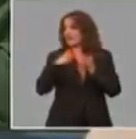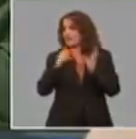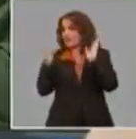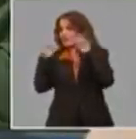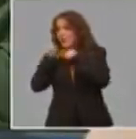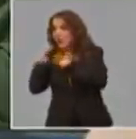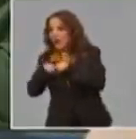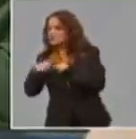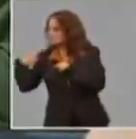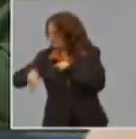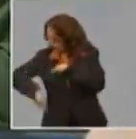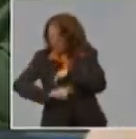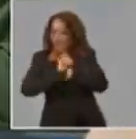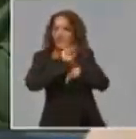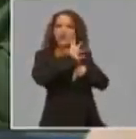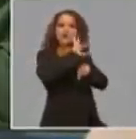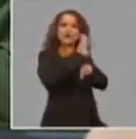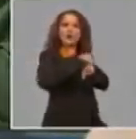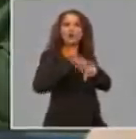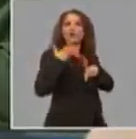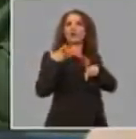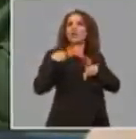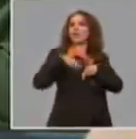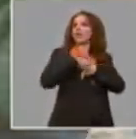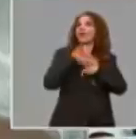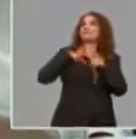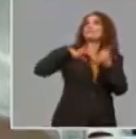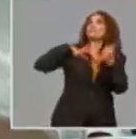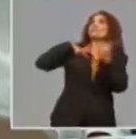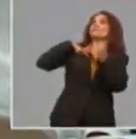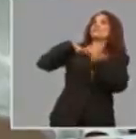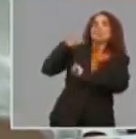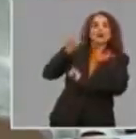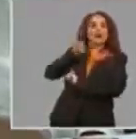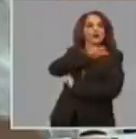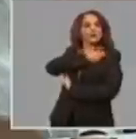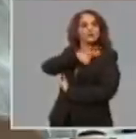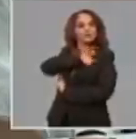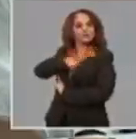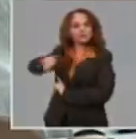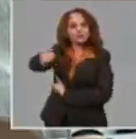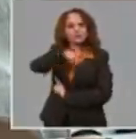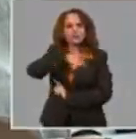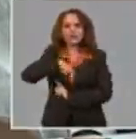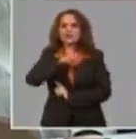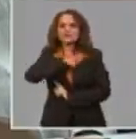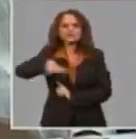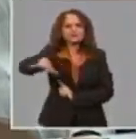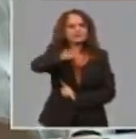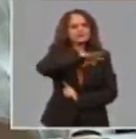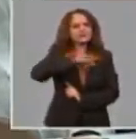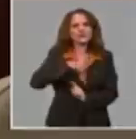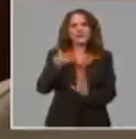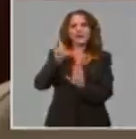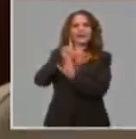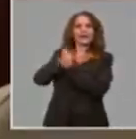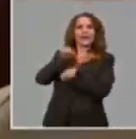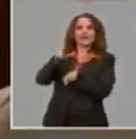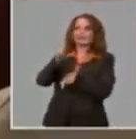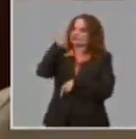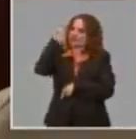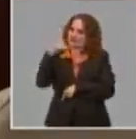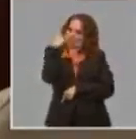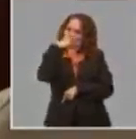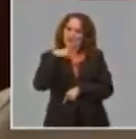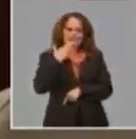que hay que especular hay que irse por encima de la de la sociedad y de la realidad de ser una baja catadura